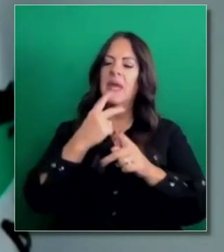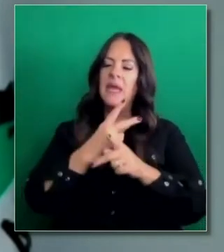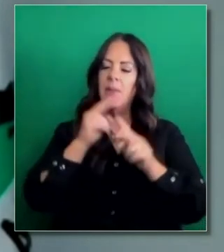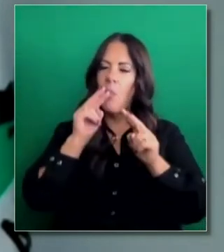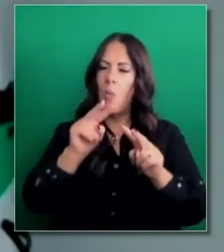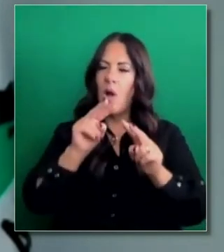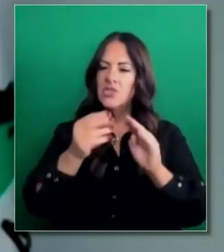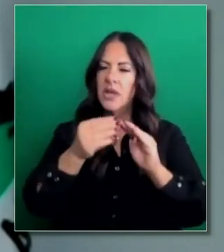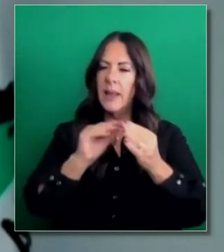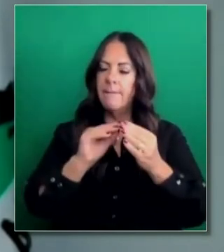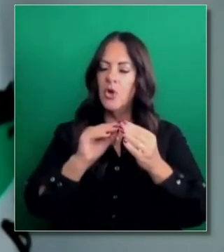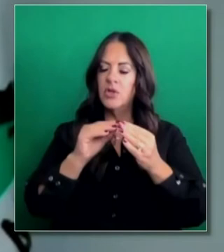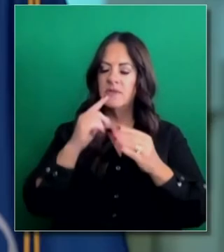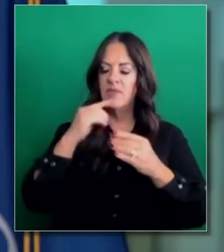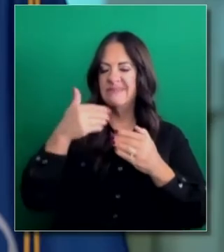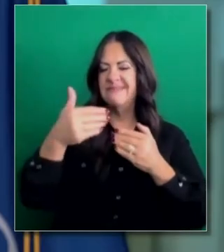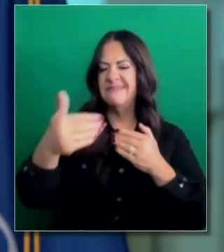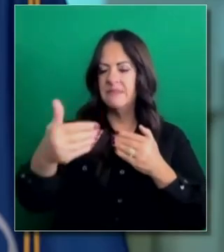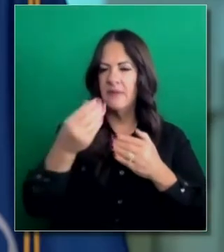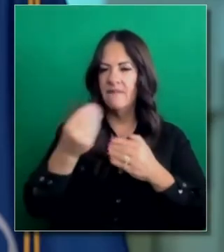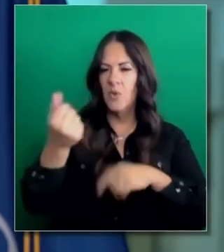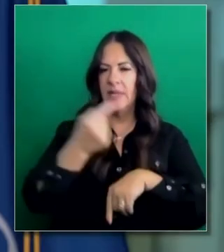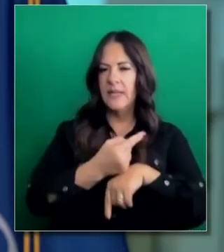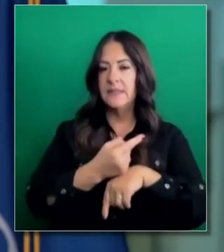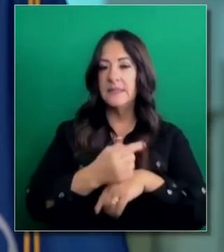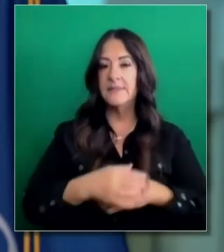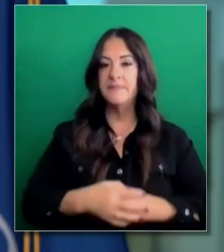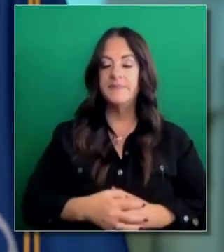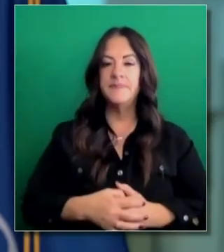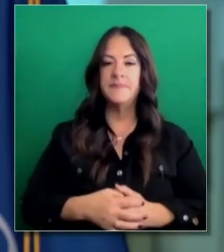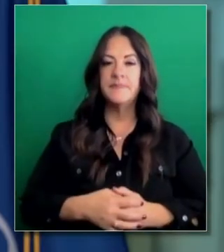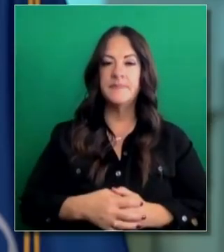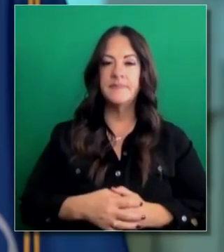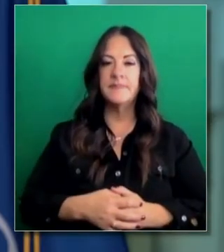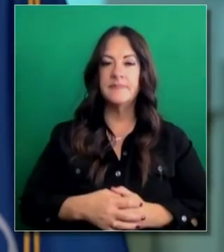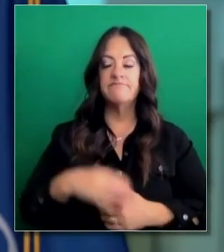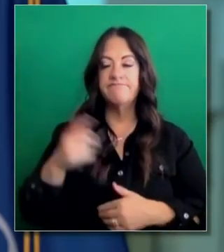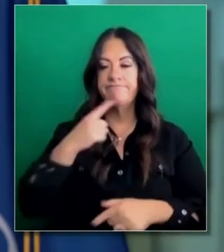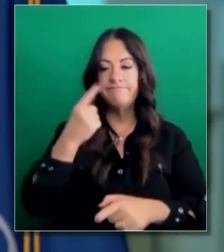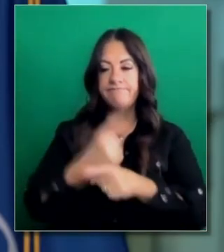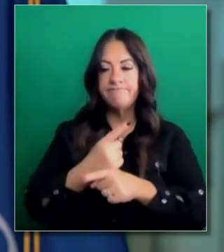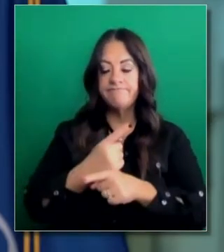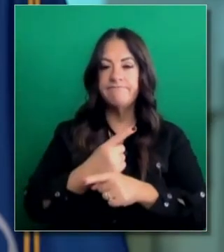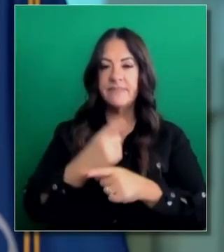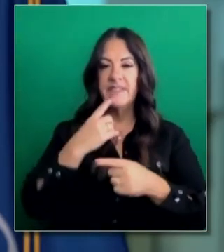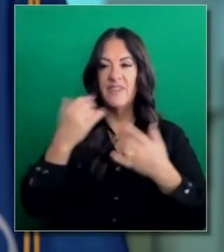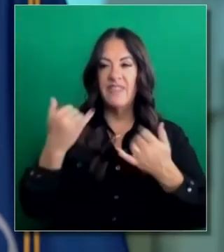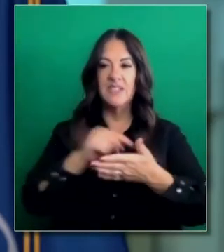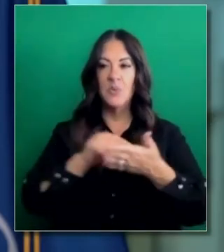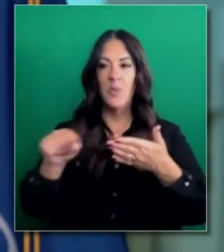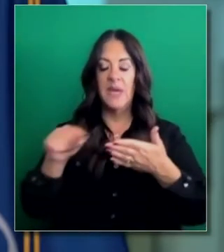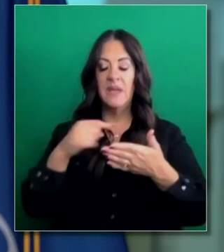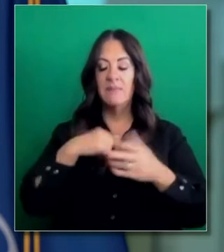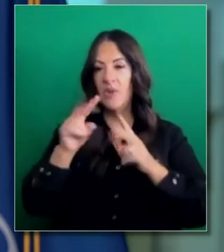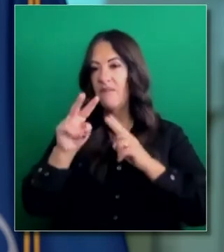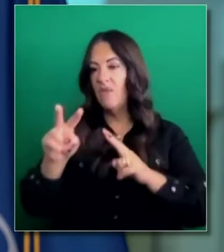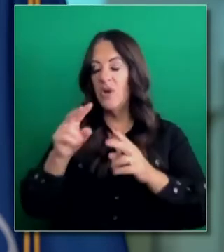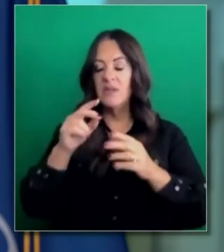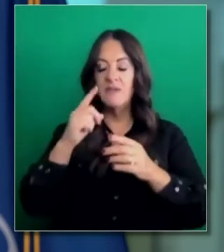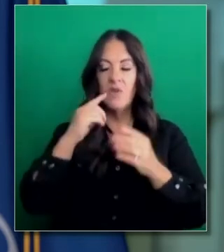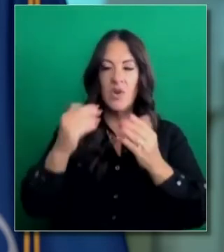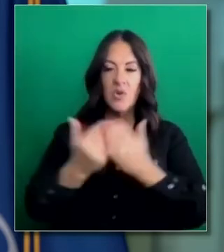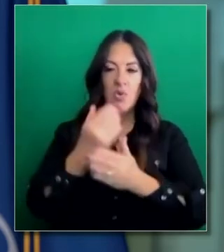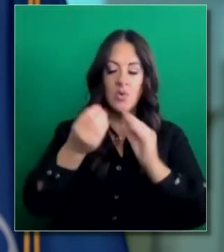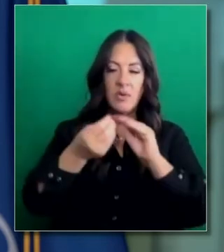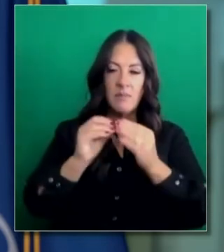de estos números esto es por el momento claro pero esperamos que haya reseñas más